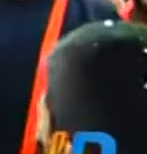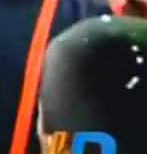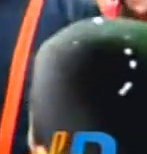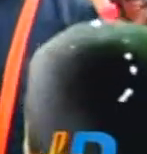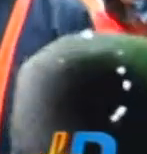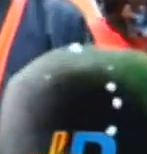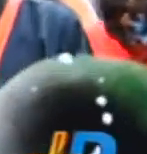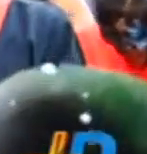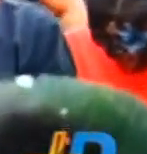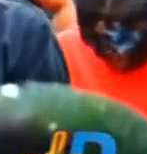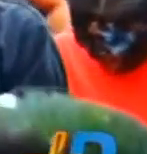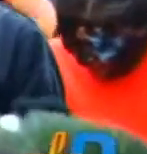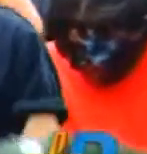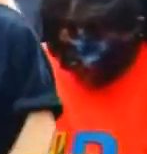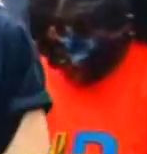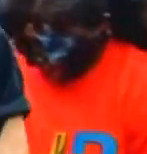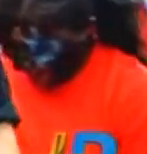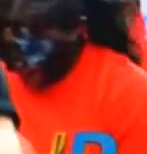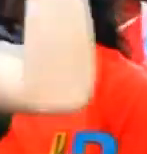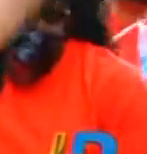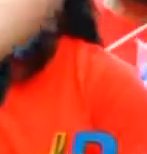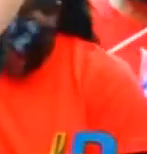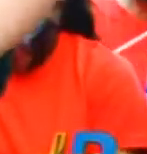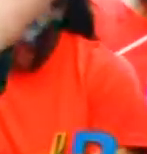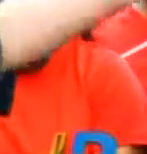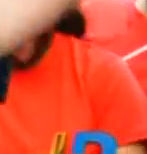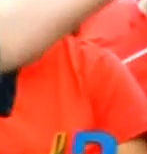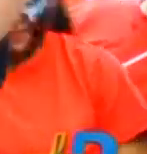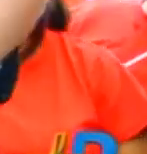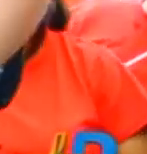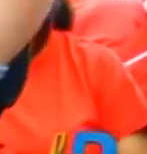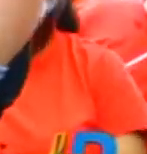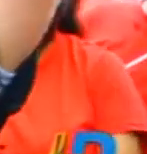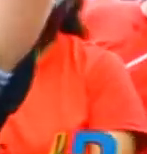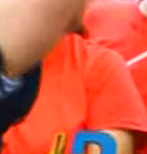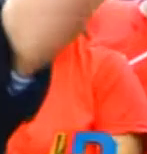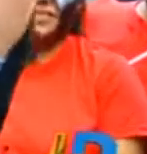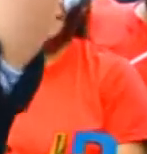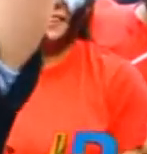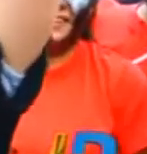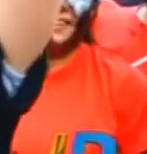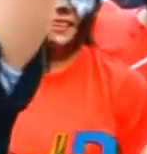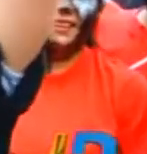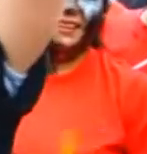enero? 5 de enero. ¡Cinco, que viva el 5 de enero!